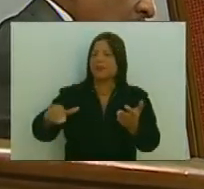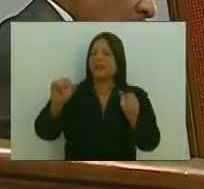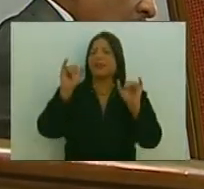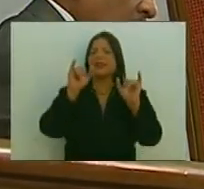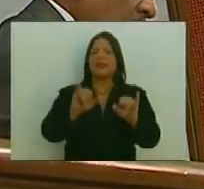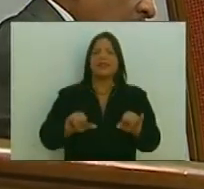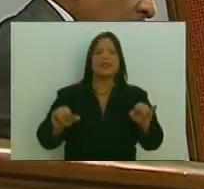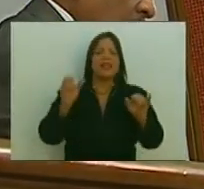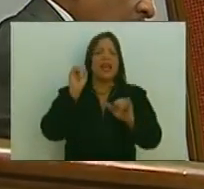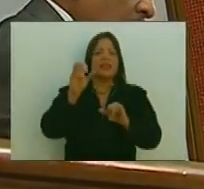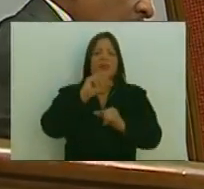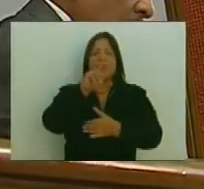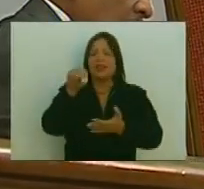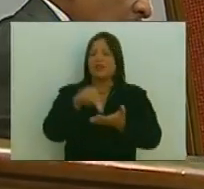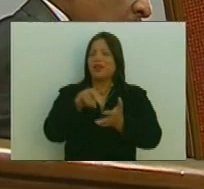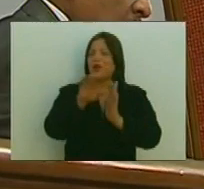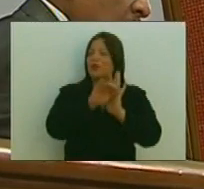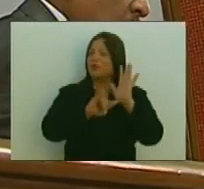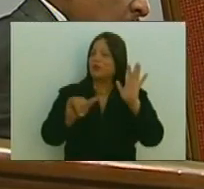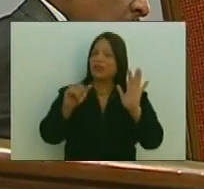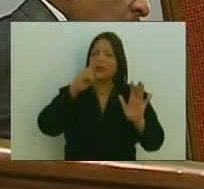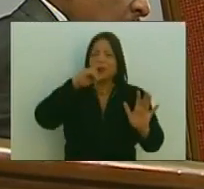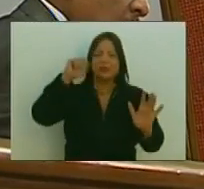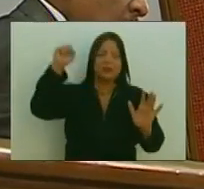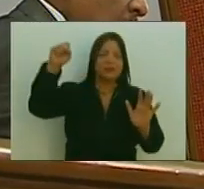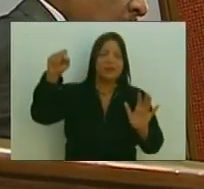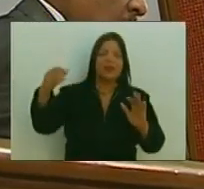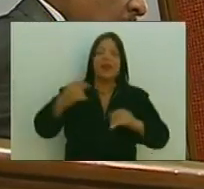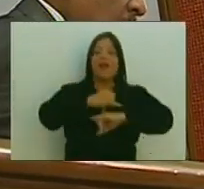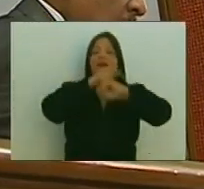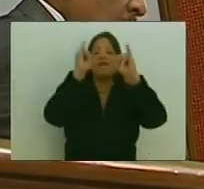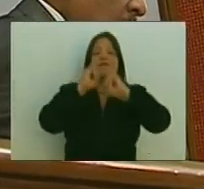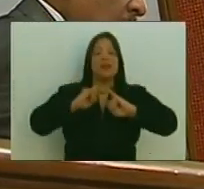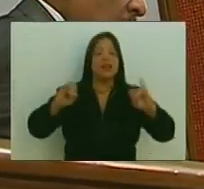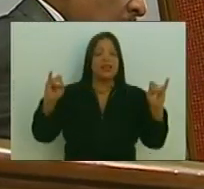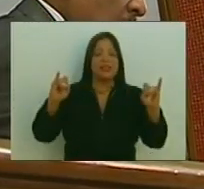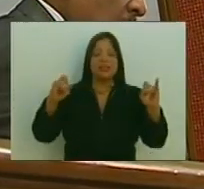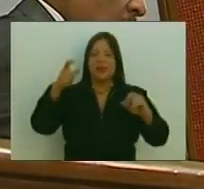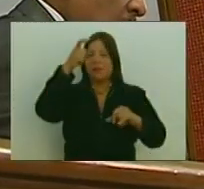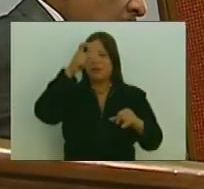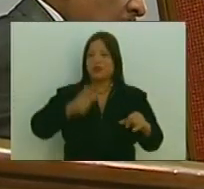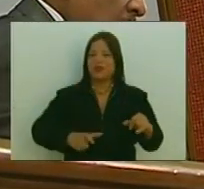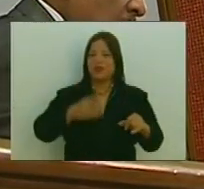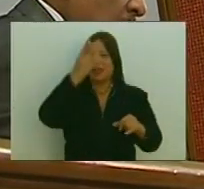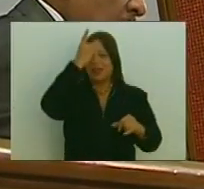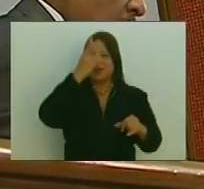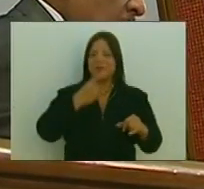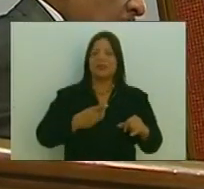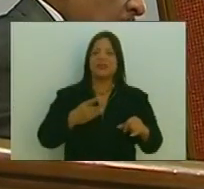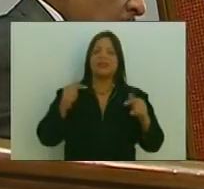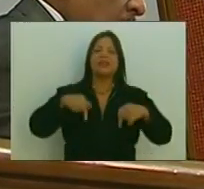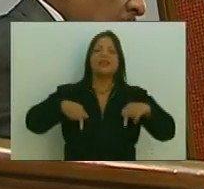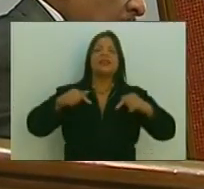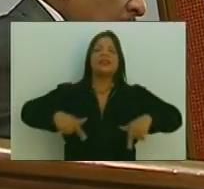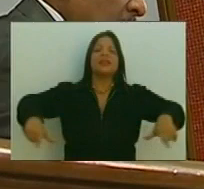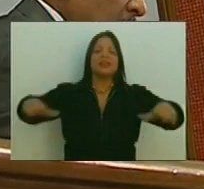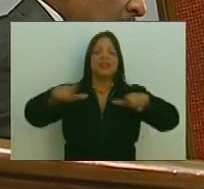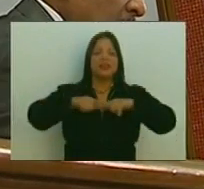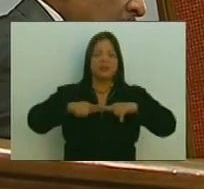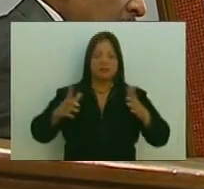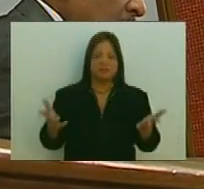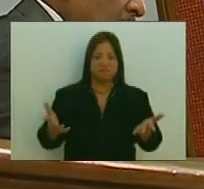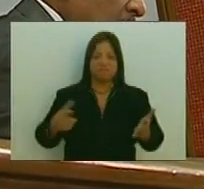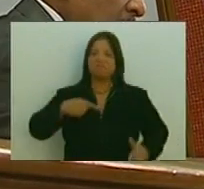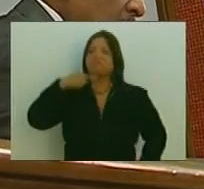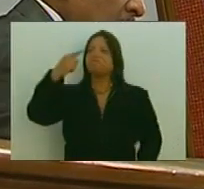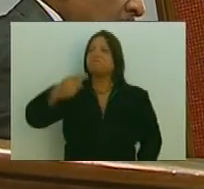nuestra Asamblea Nacional Constituyente, y felices pues como persona con discapacidad de poder tener este espacio donde